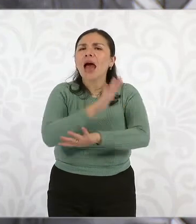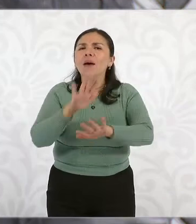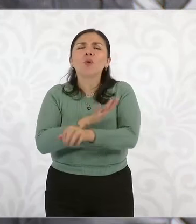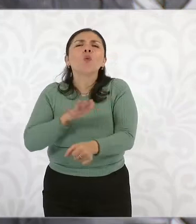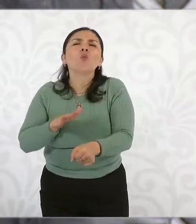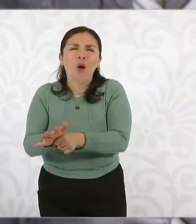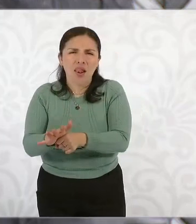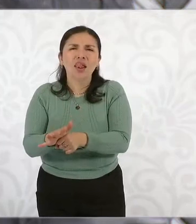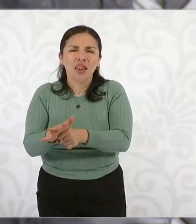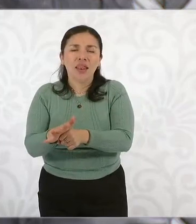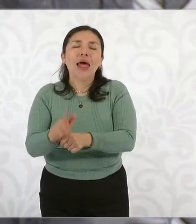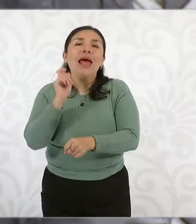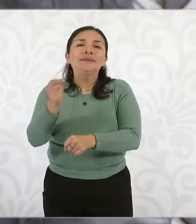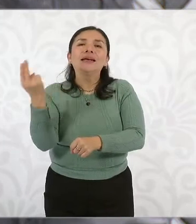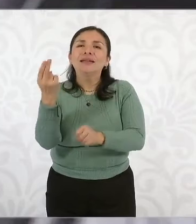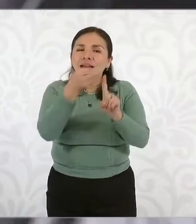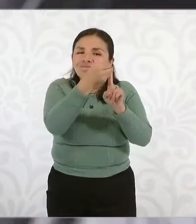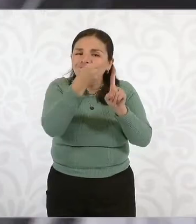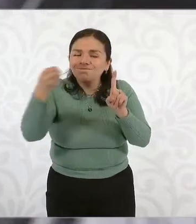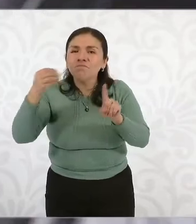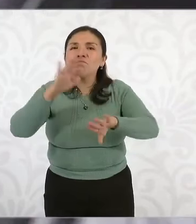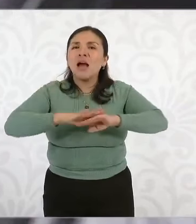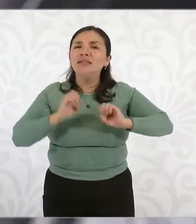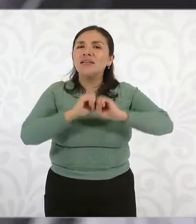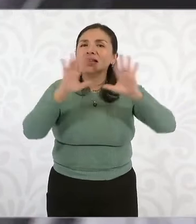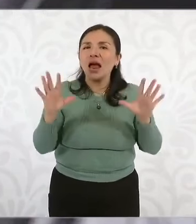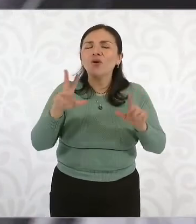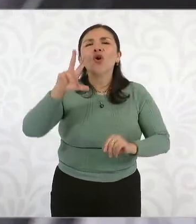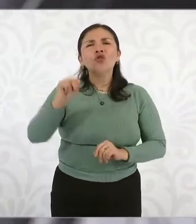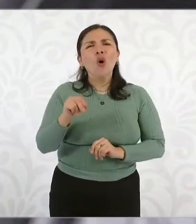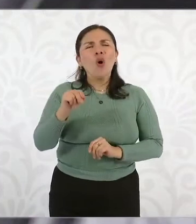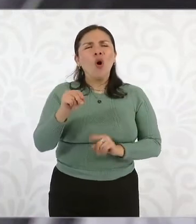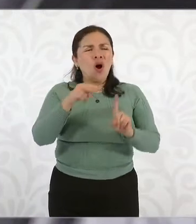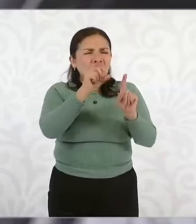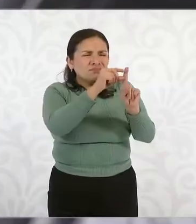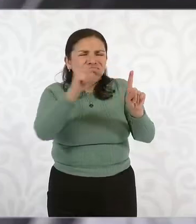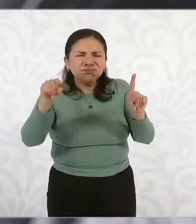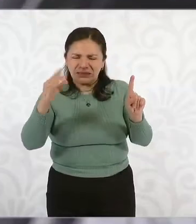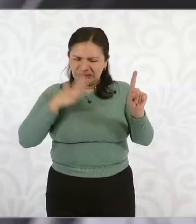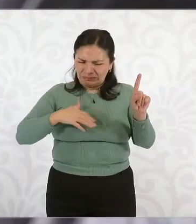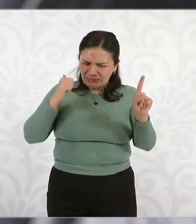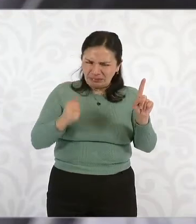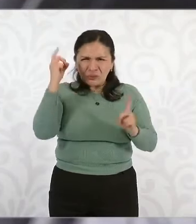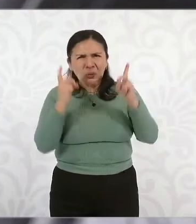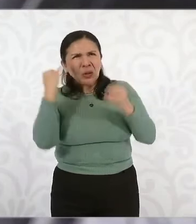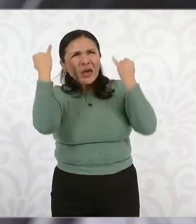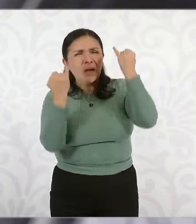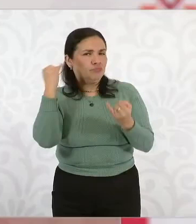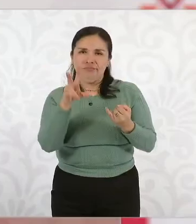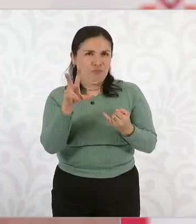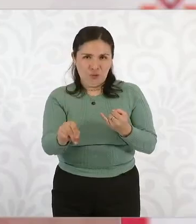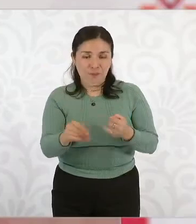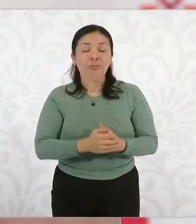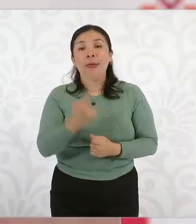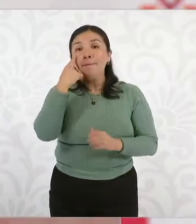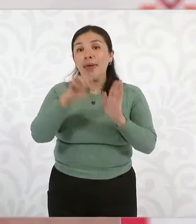ver con precisar, digamos, no dejar espacio a interpretación. Por ejemplo, en